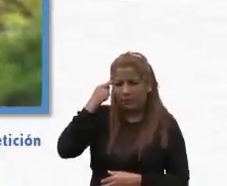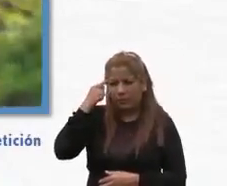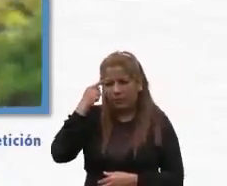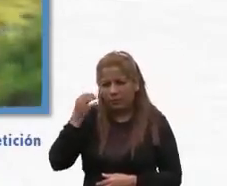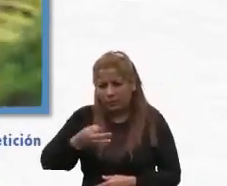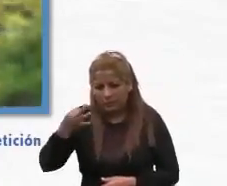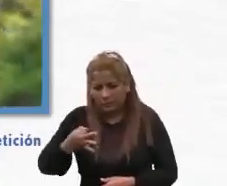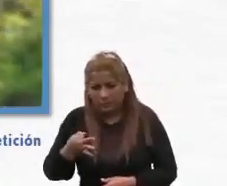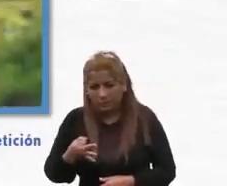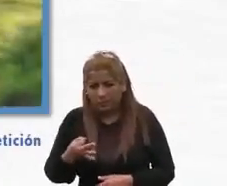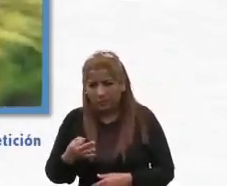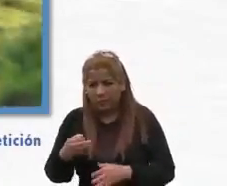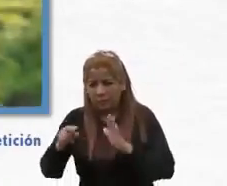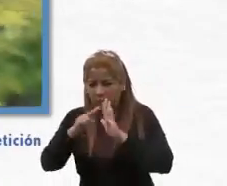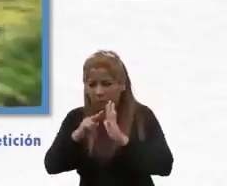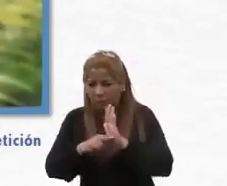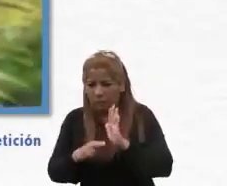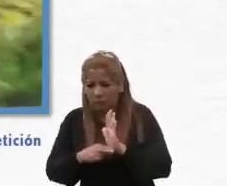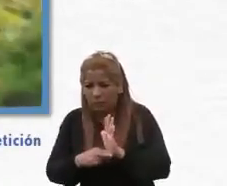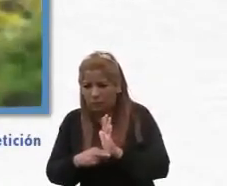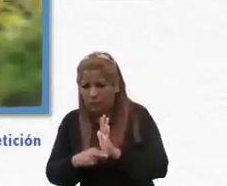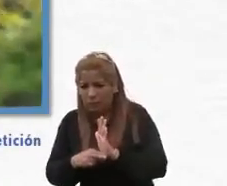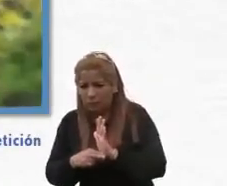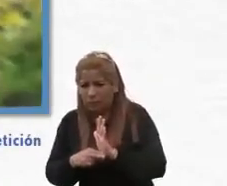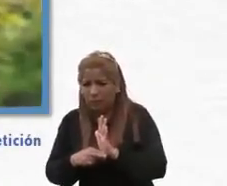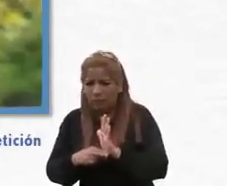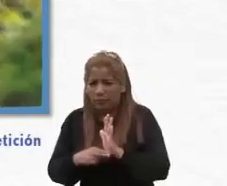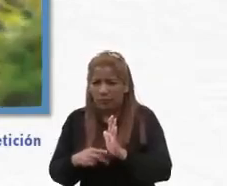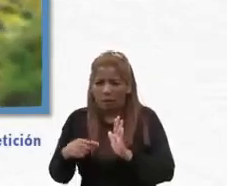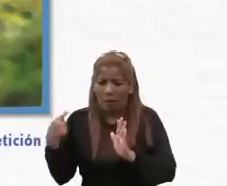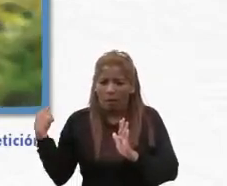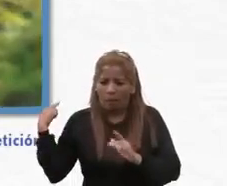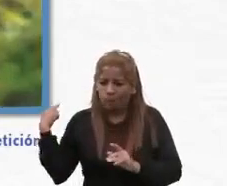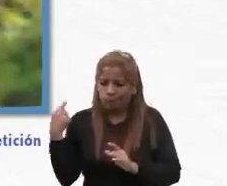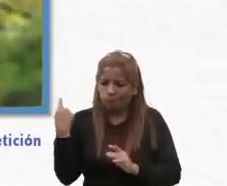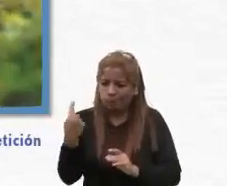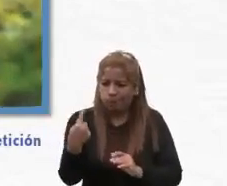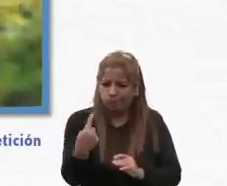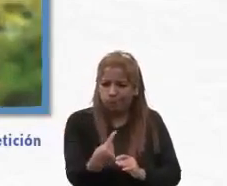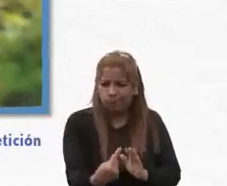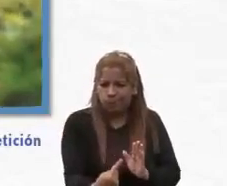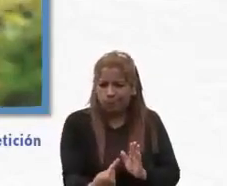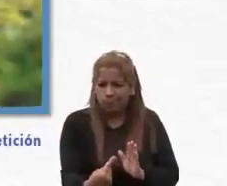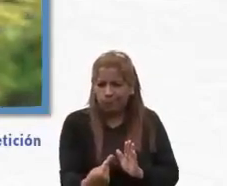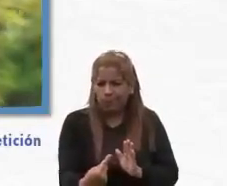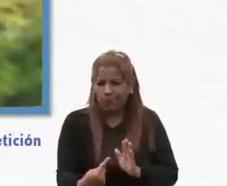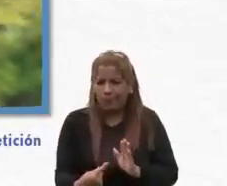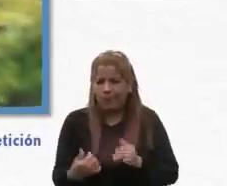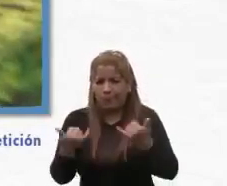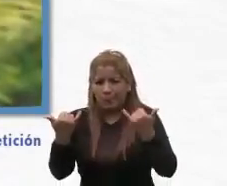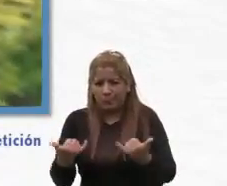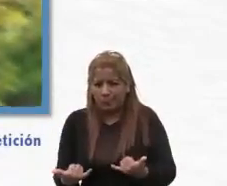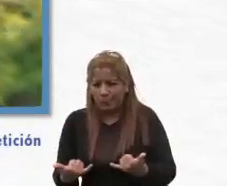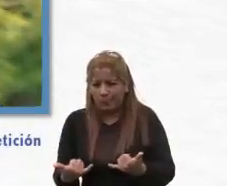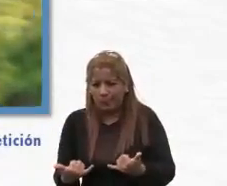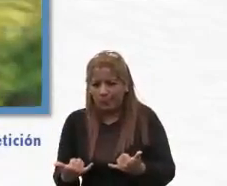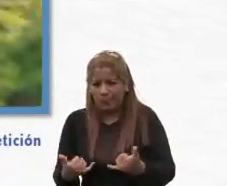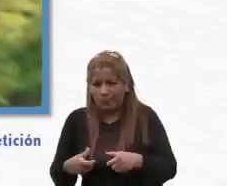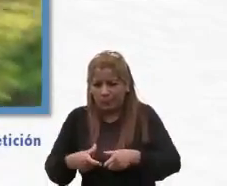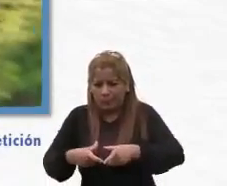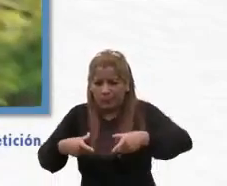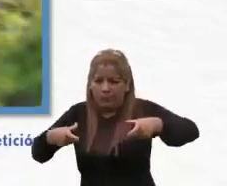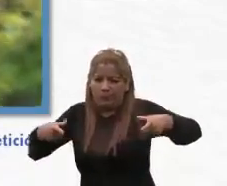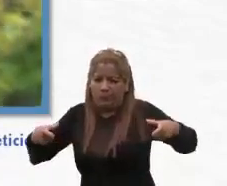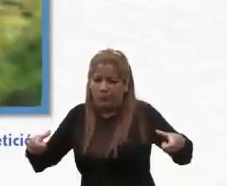política que durante décadas no ha funcionado y por lo tanto ampliarse a